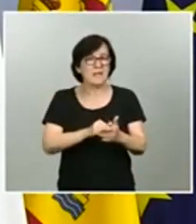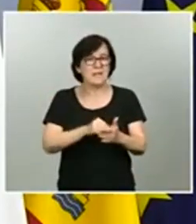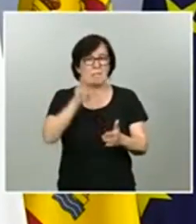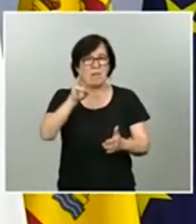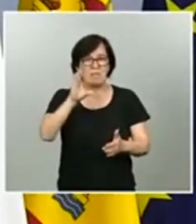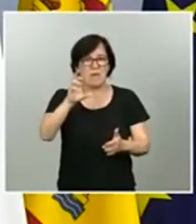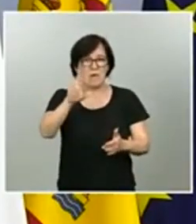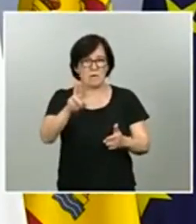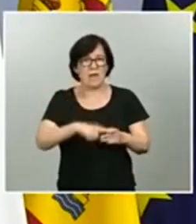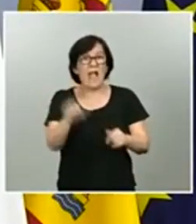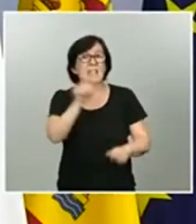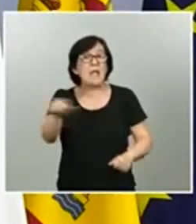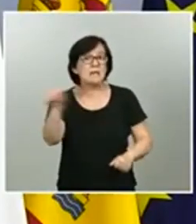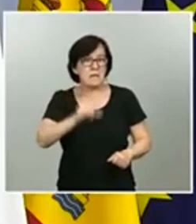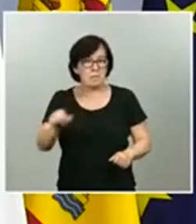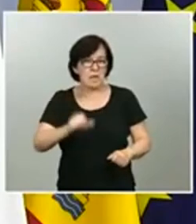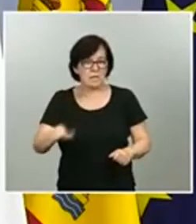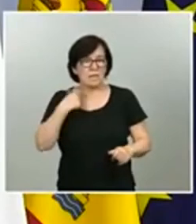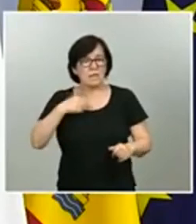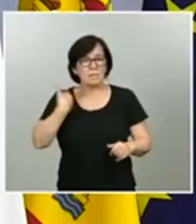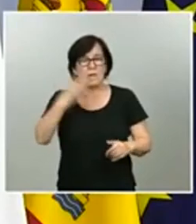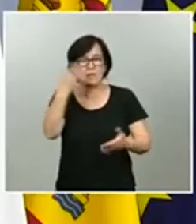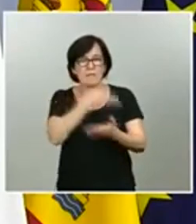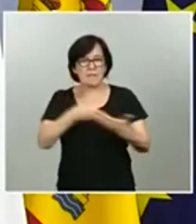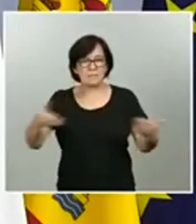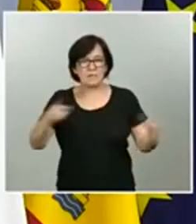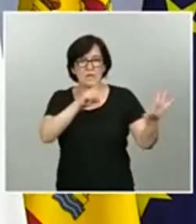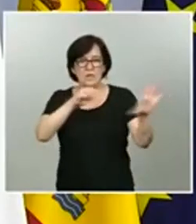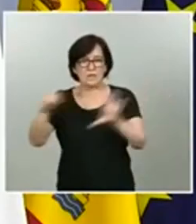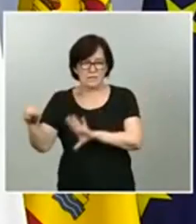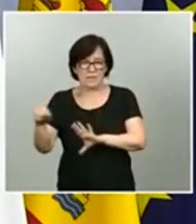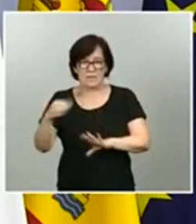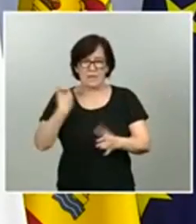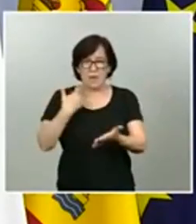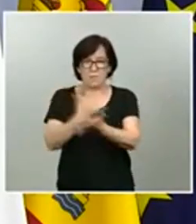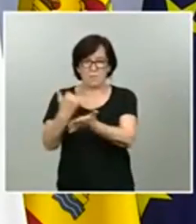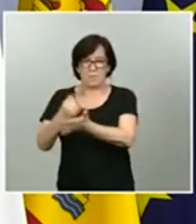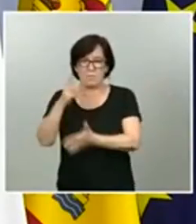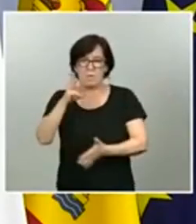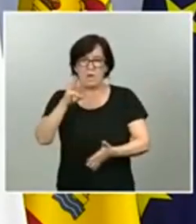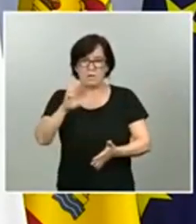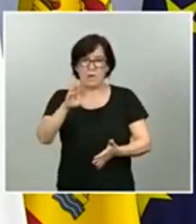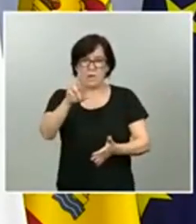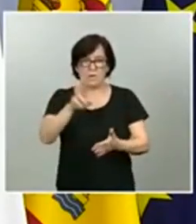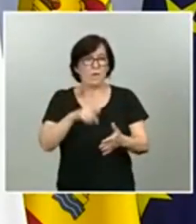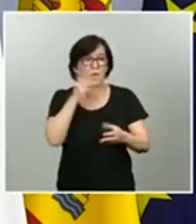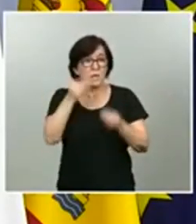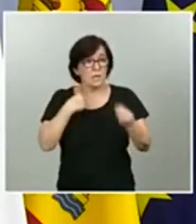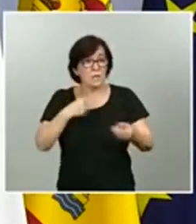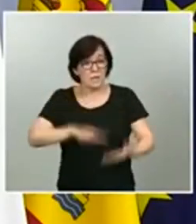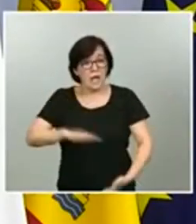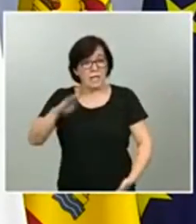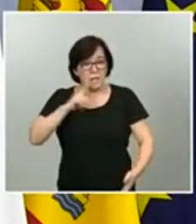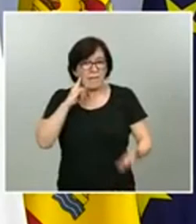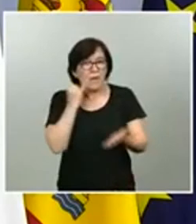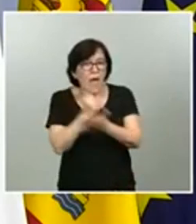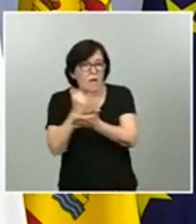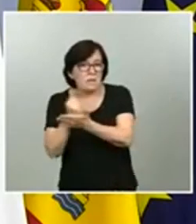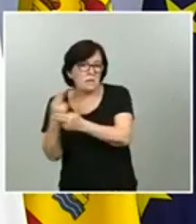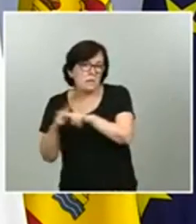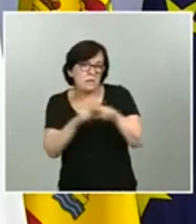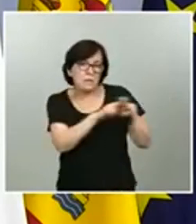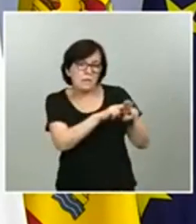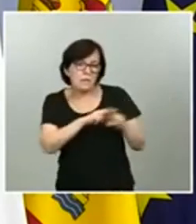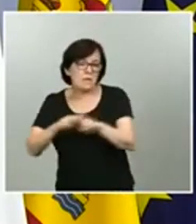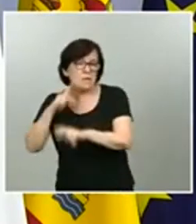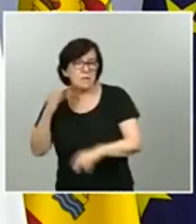la semana. Llevamos más de 3.600.000 PCRs hechos. Por tanto, la capacidad de testeo, de trazabilidad y